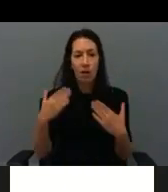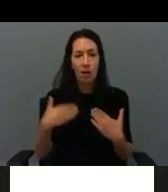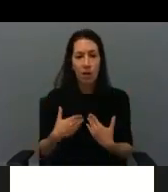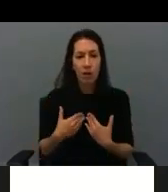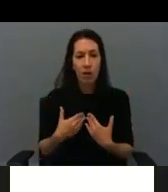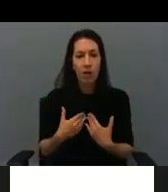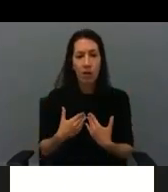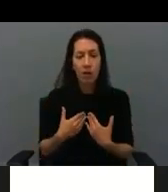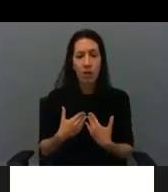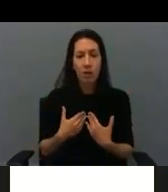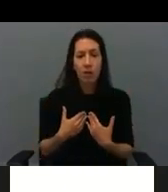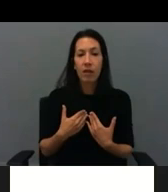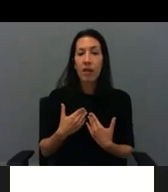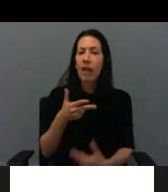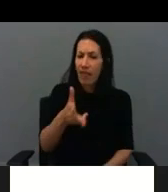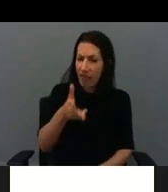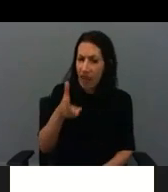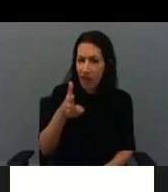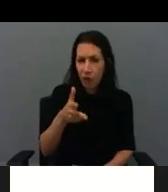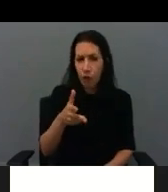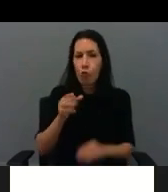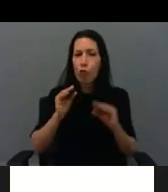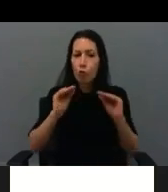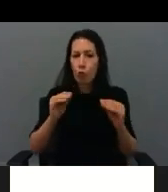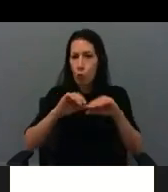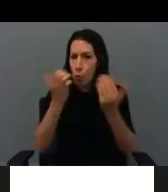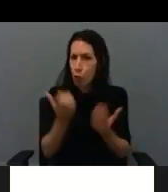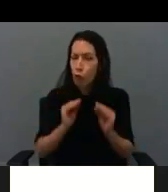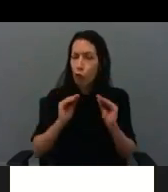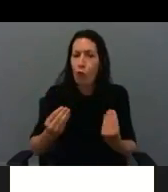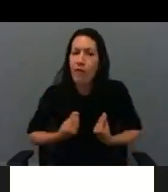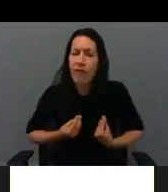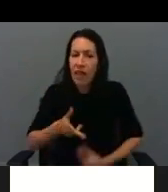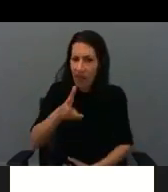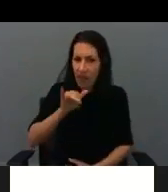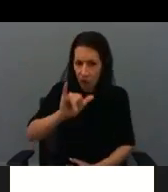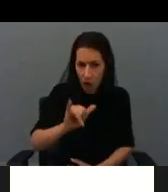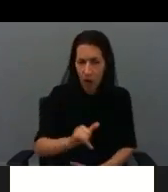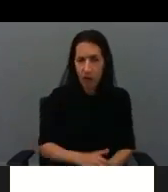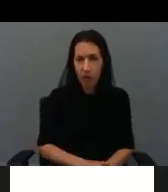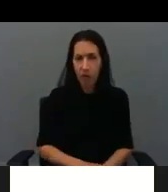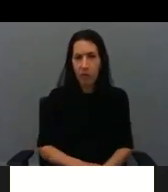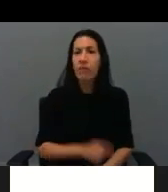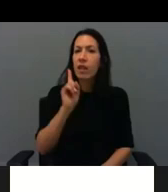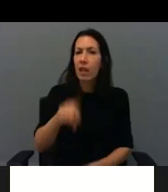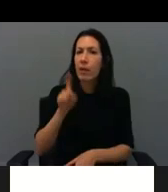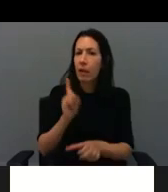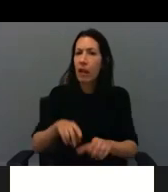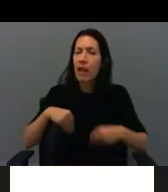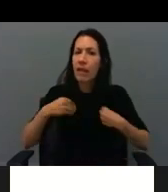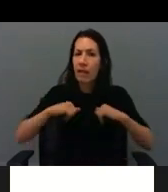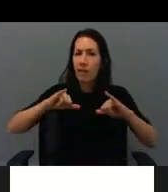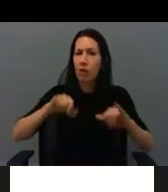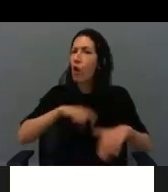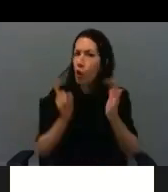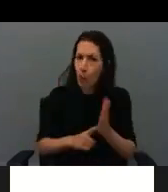mundo. Y como verlo, bien, verlo con todas sus cositas.